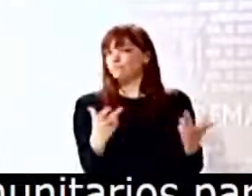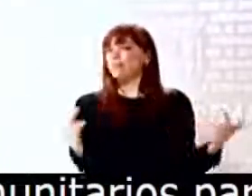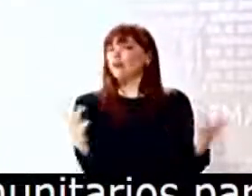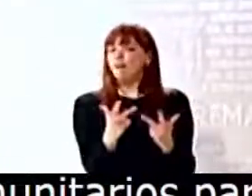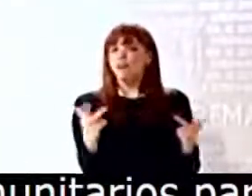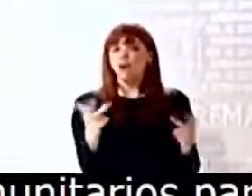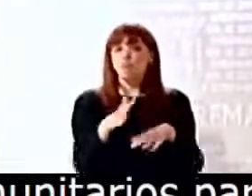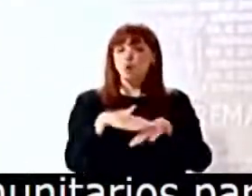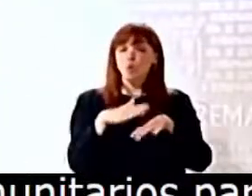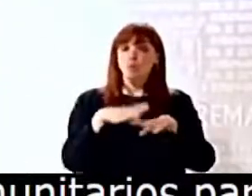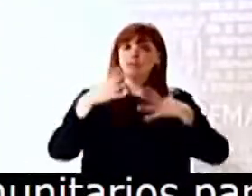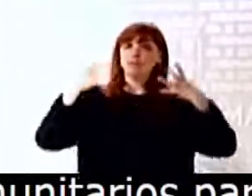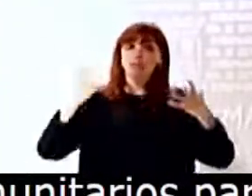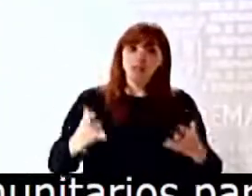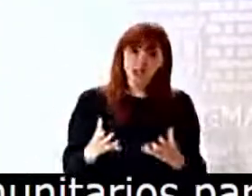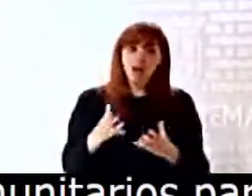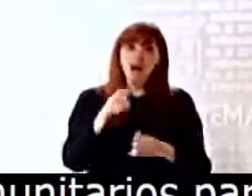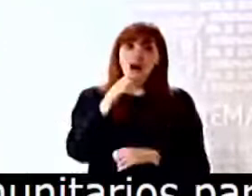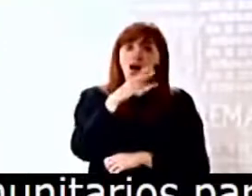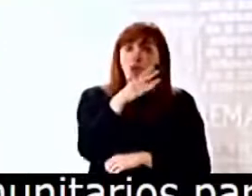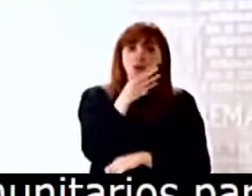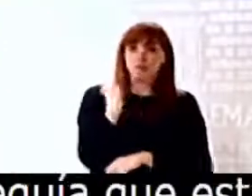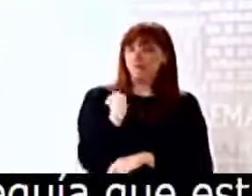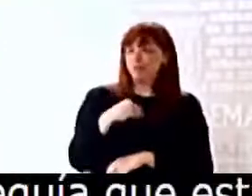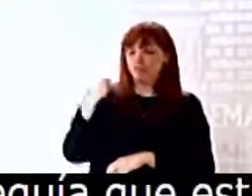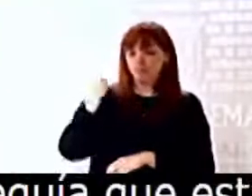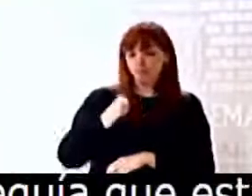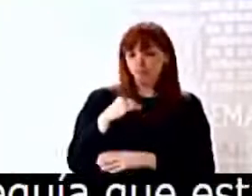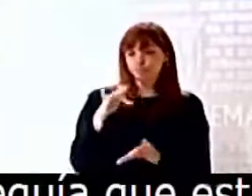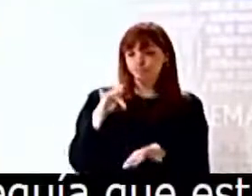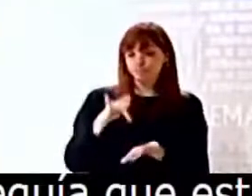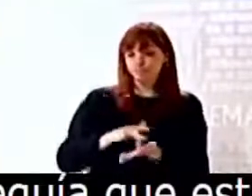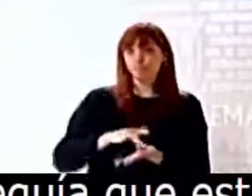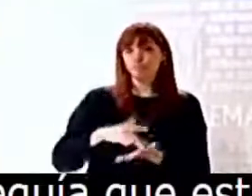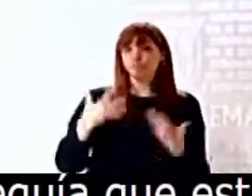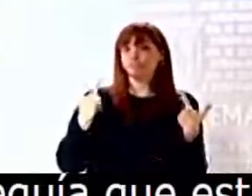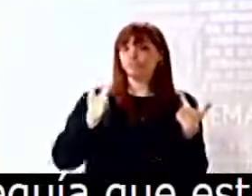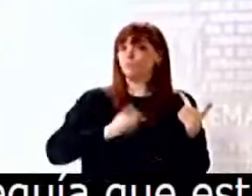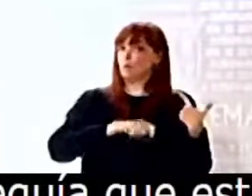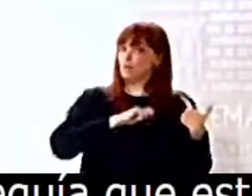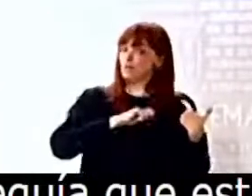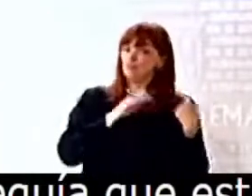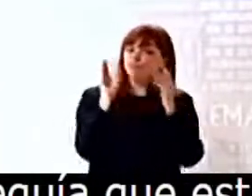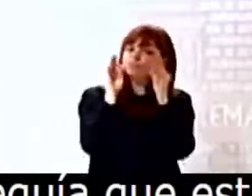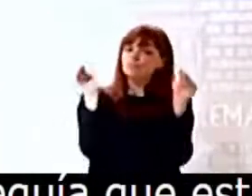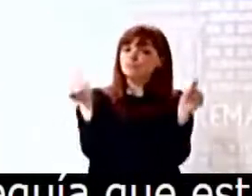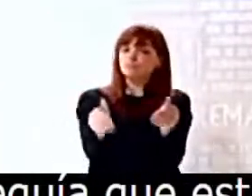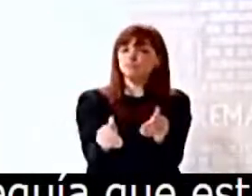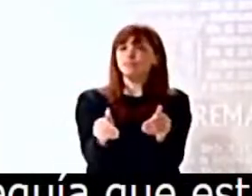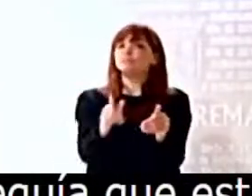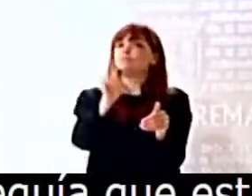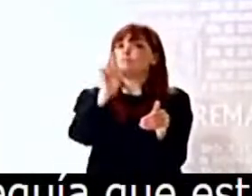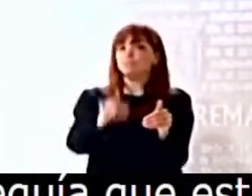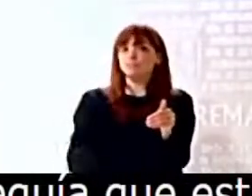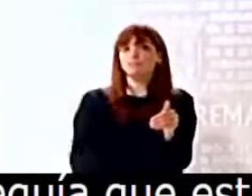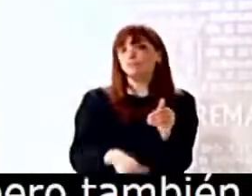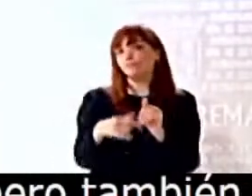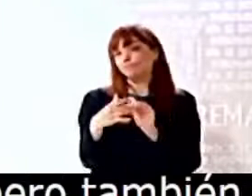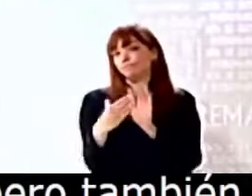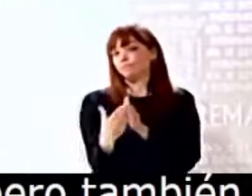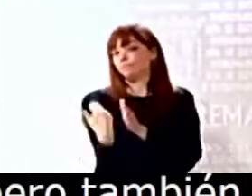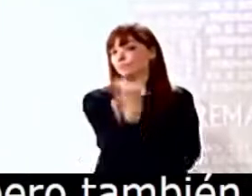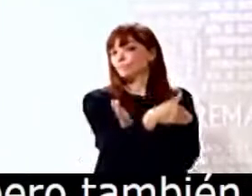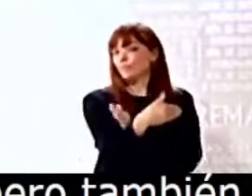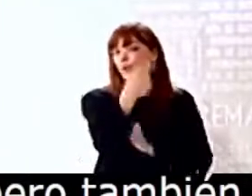causada por la sequía que está en estos momentos atravesando España, pero también a nuestros vecinos